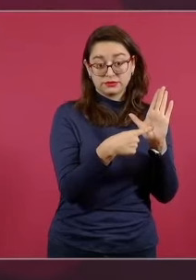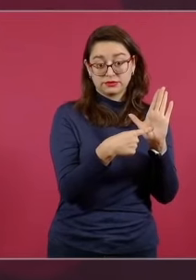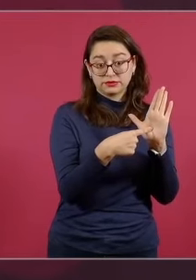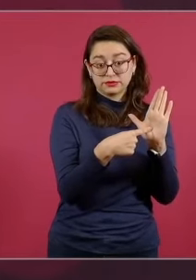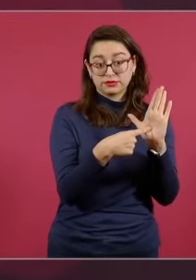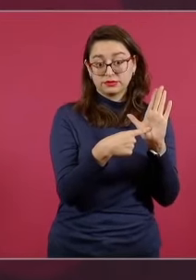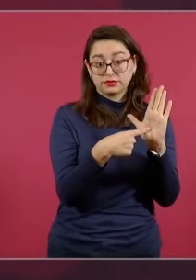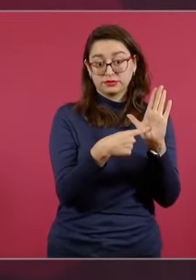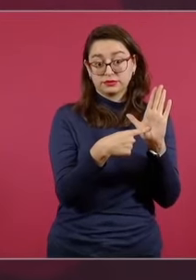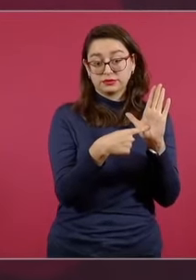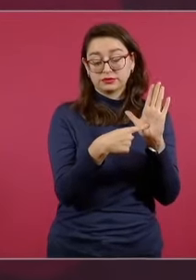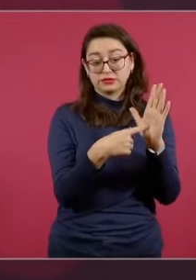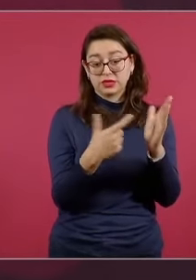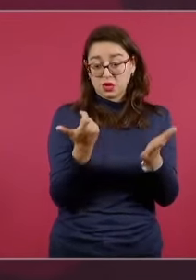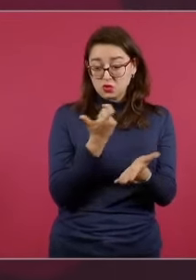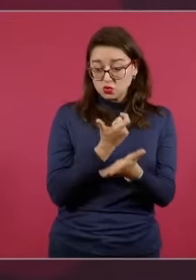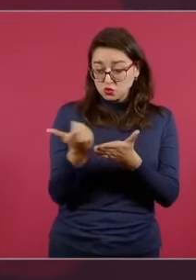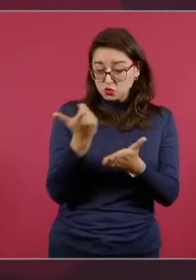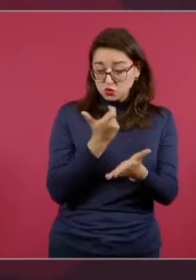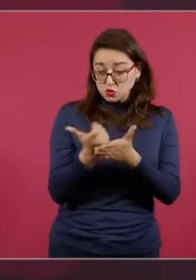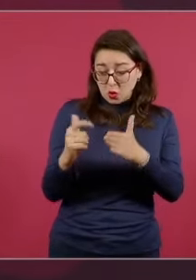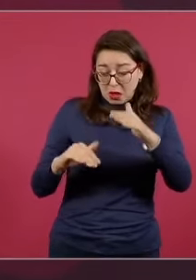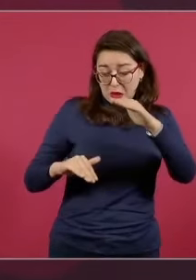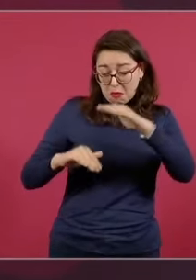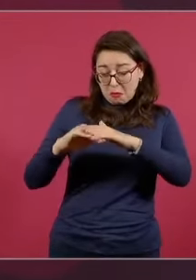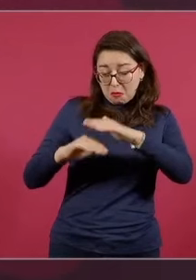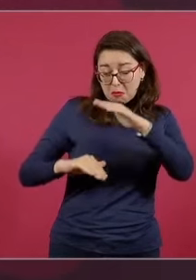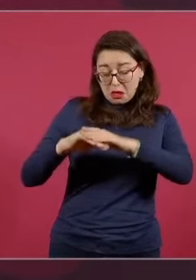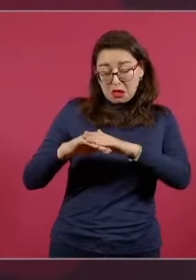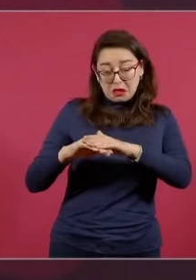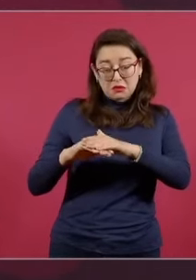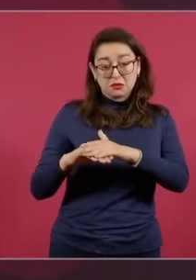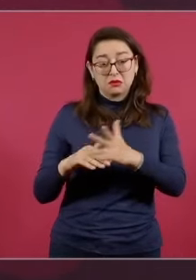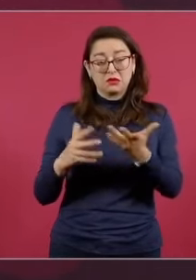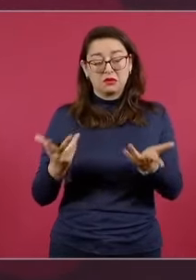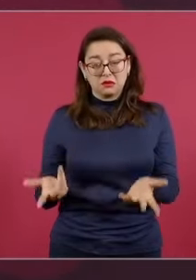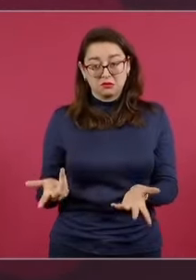que el salario mínimo aumente